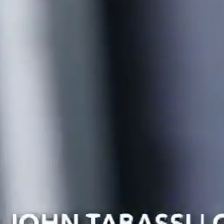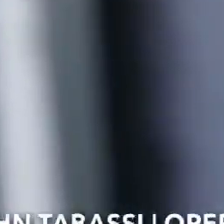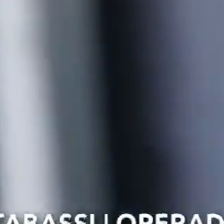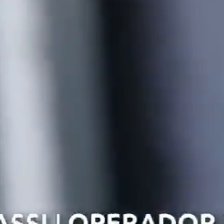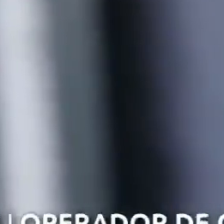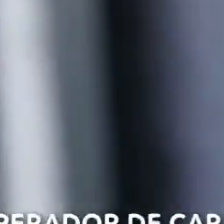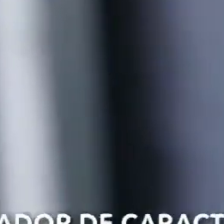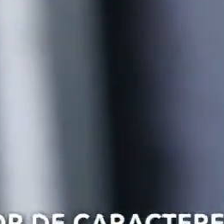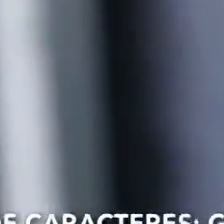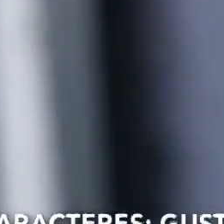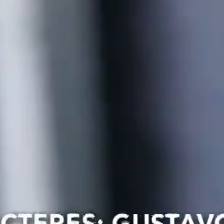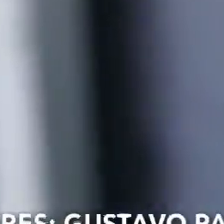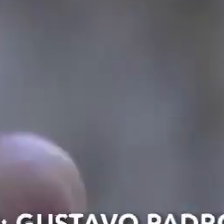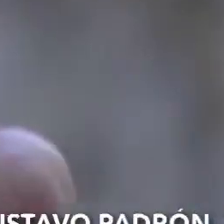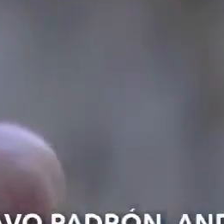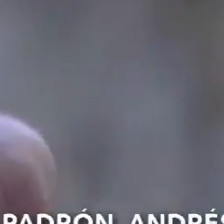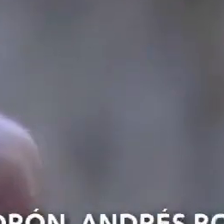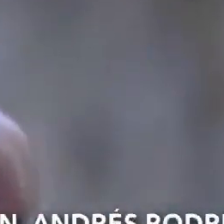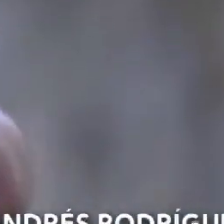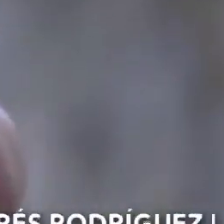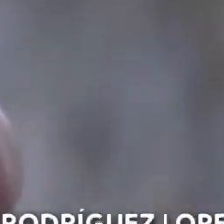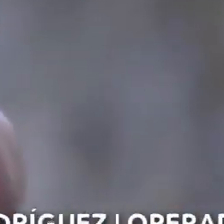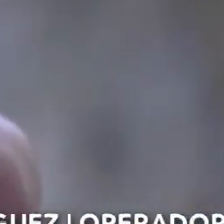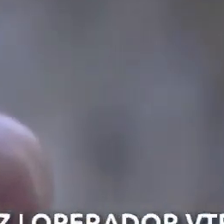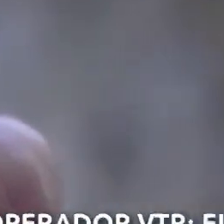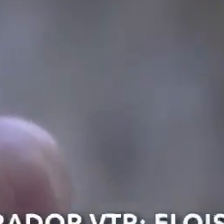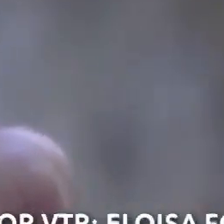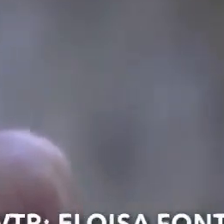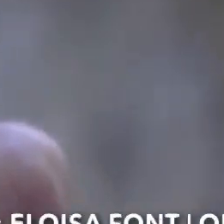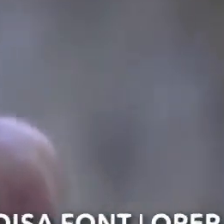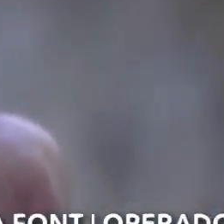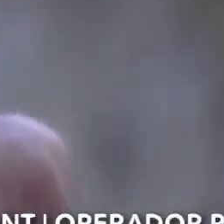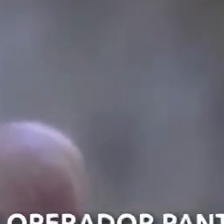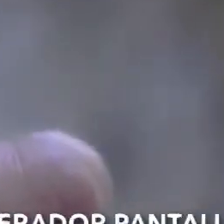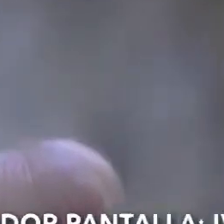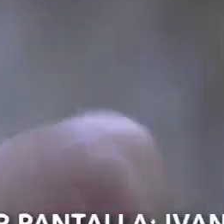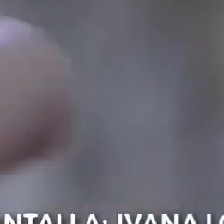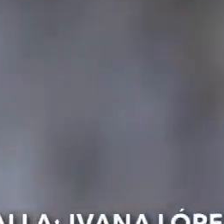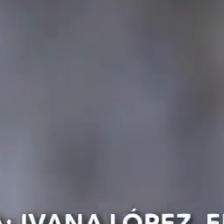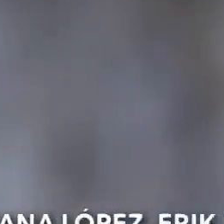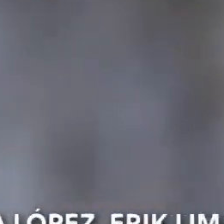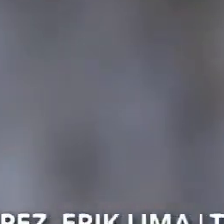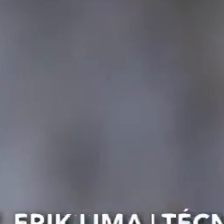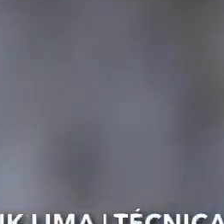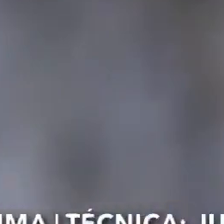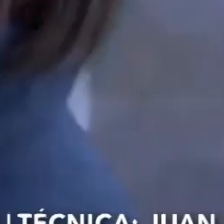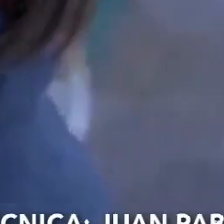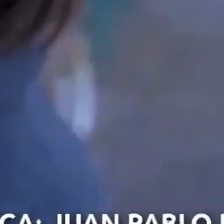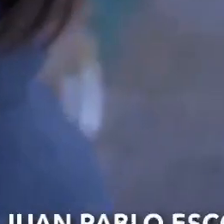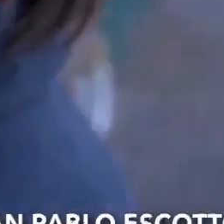Afuera están parados Mientras están fumando